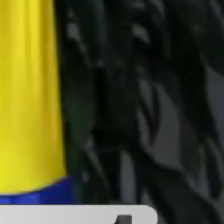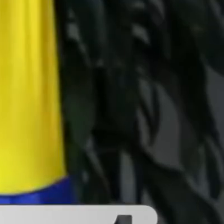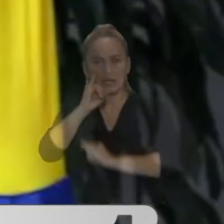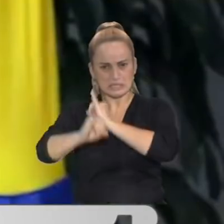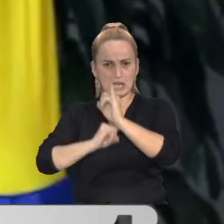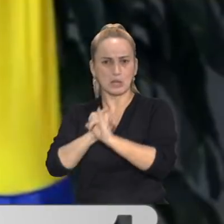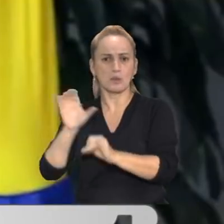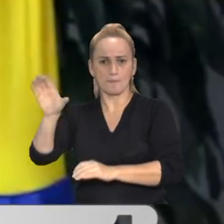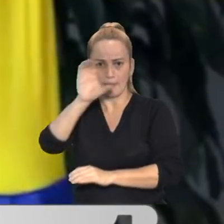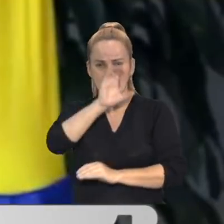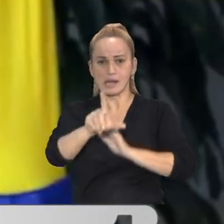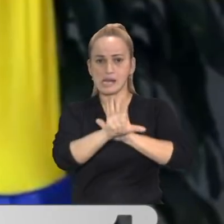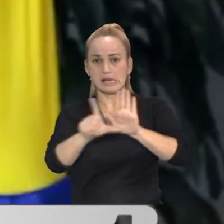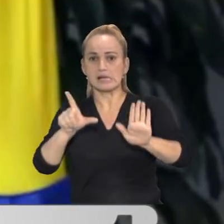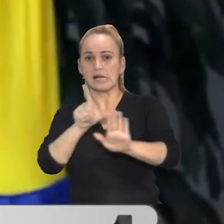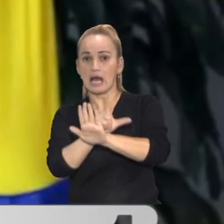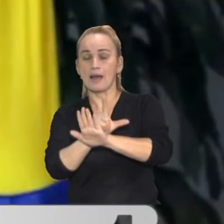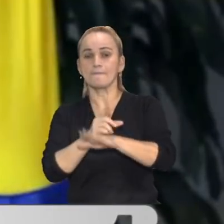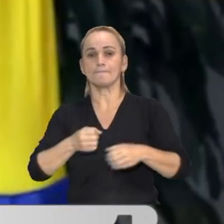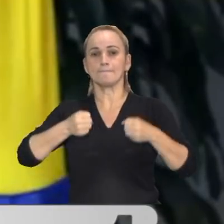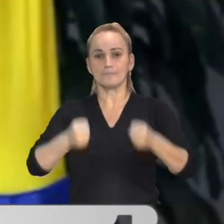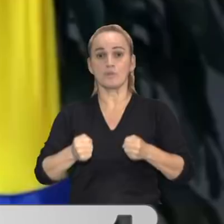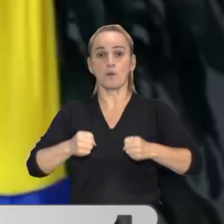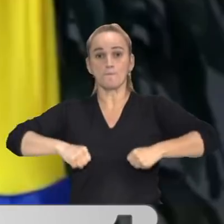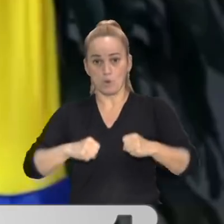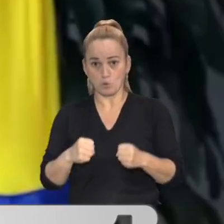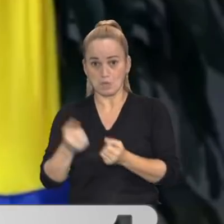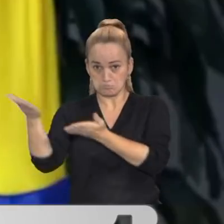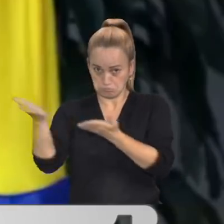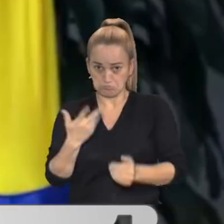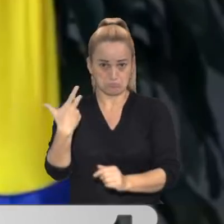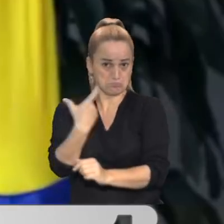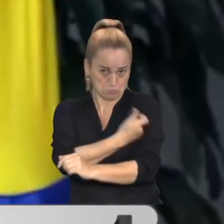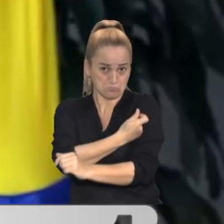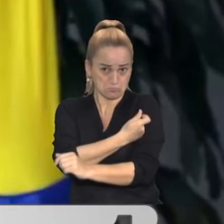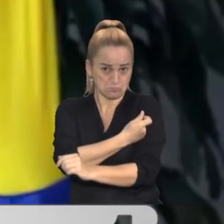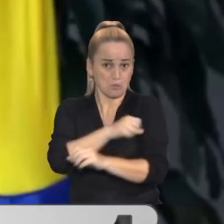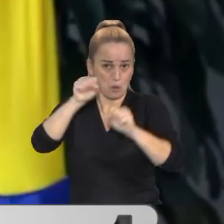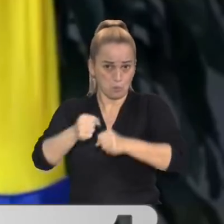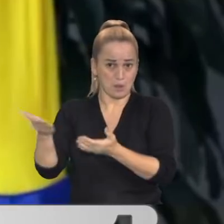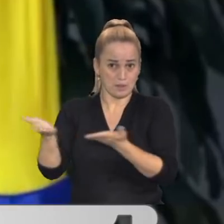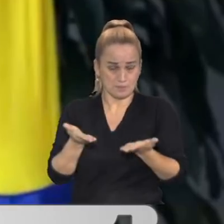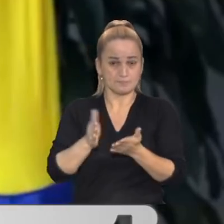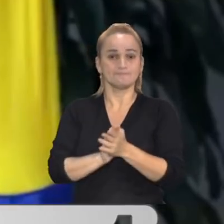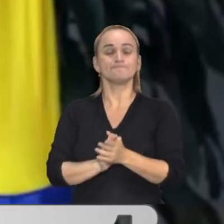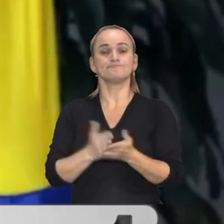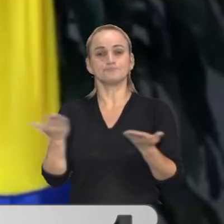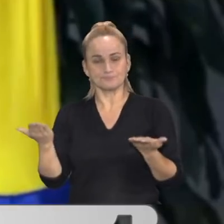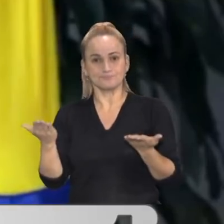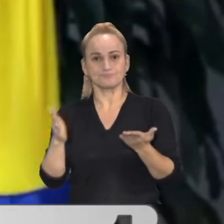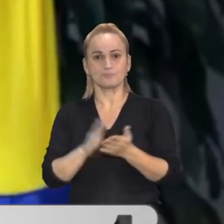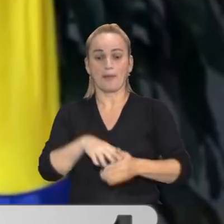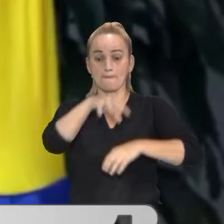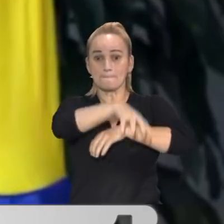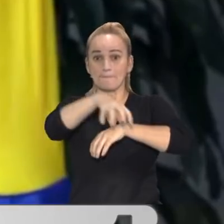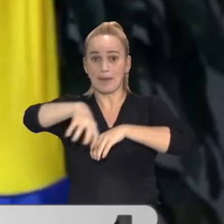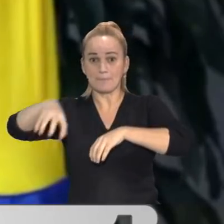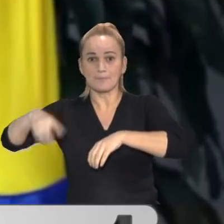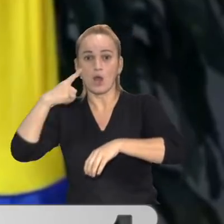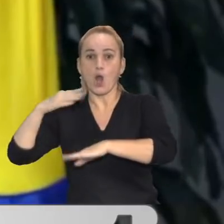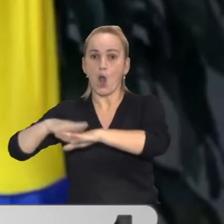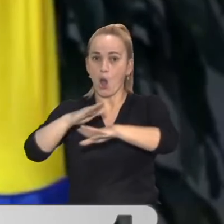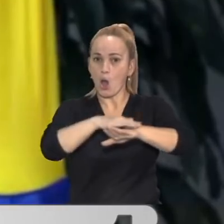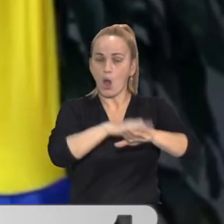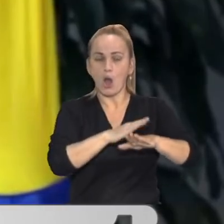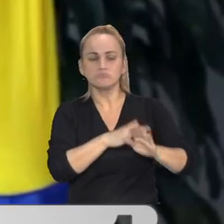que estén irregularmente en la ciudad de Bogotá podrán vacunarse. A partir de llegar a estos puntos, les vamos a pedir unos